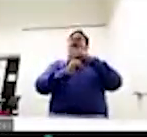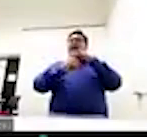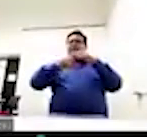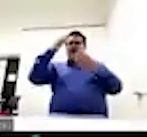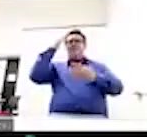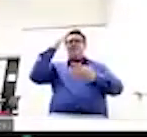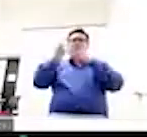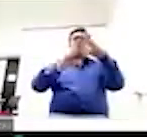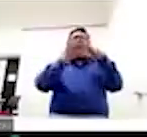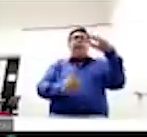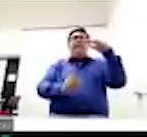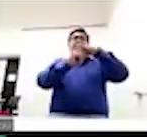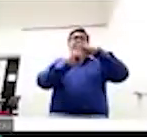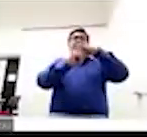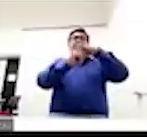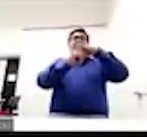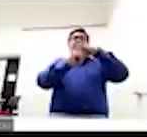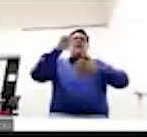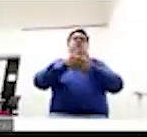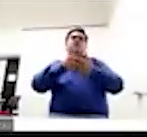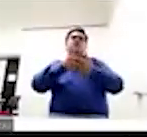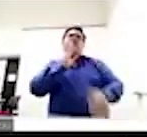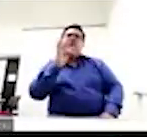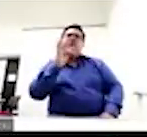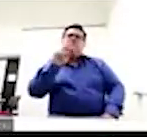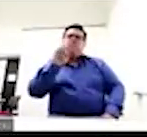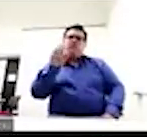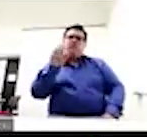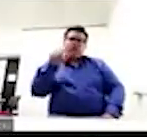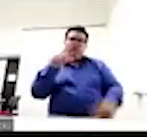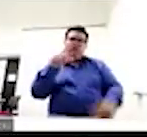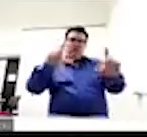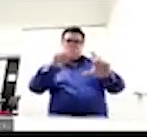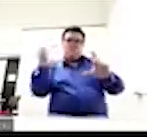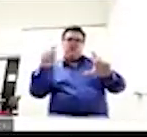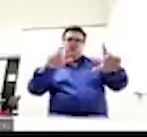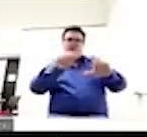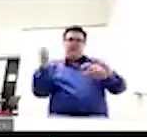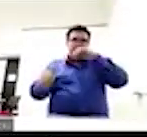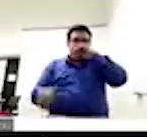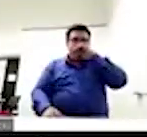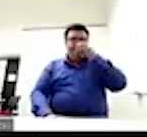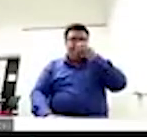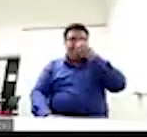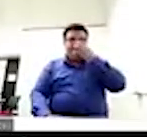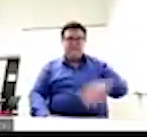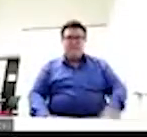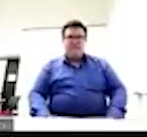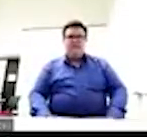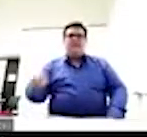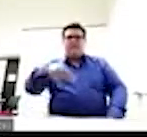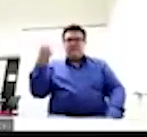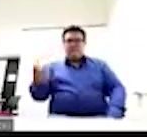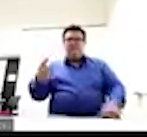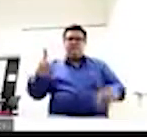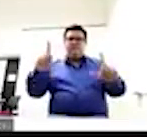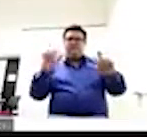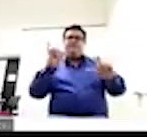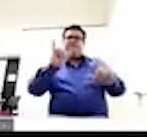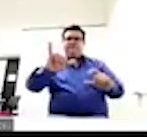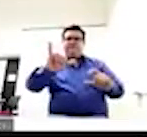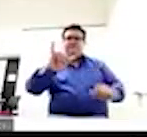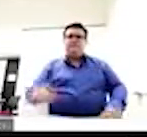los tunebos. Me gustaría que pasaras a la próxima imagen y a la otra, esta.